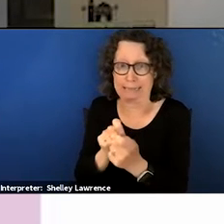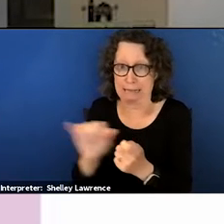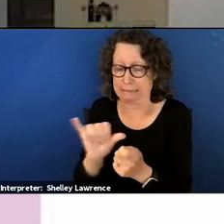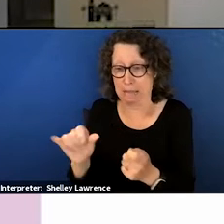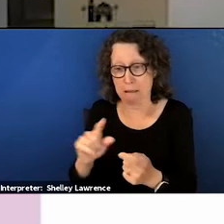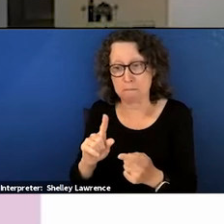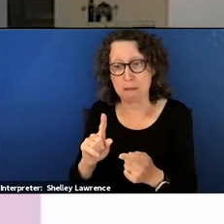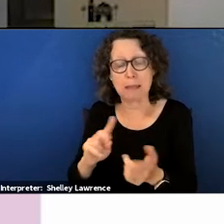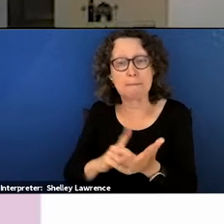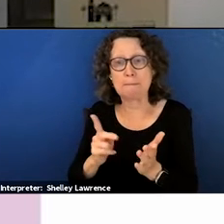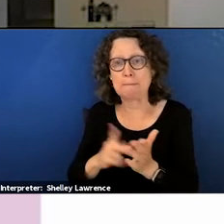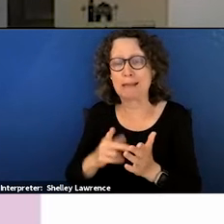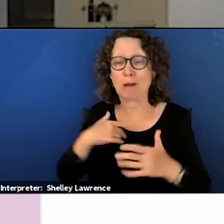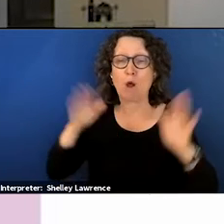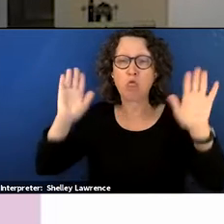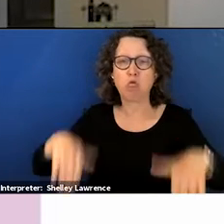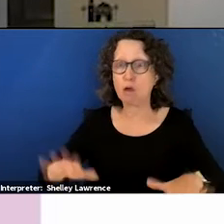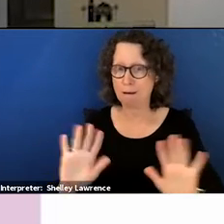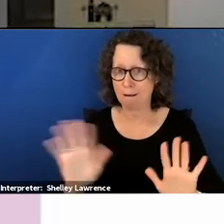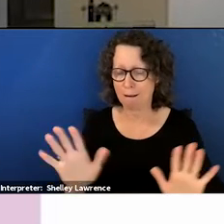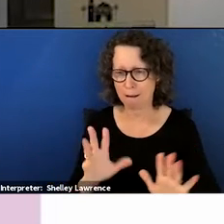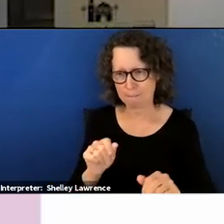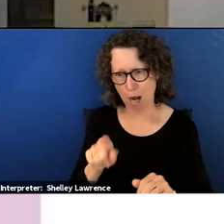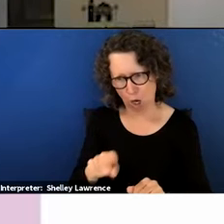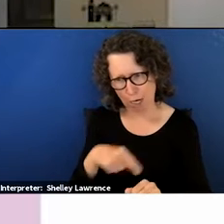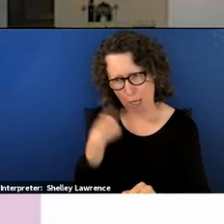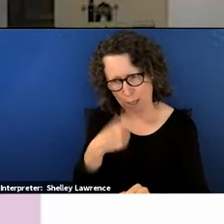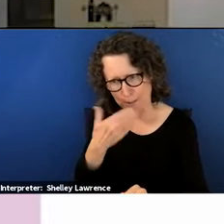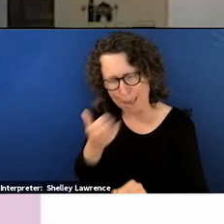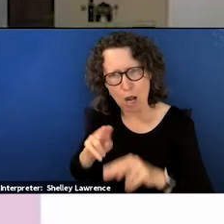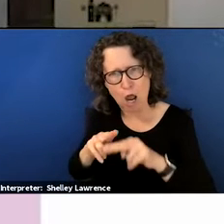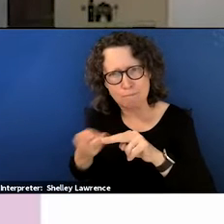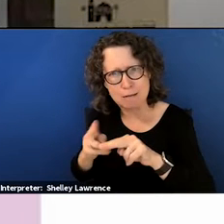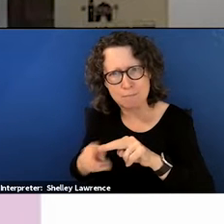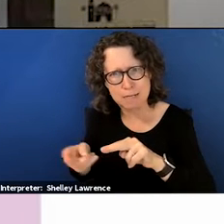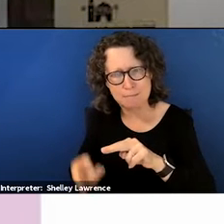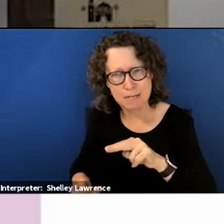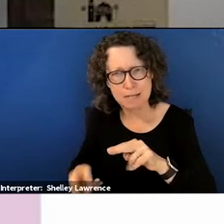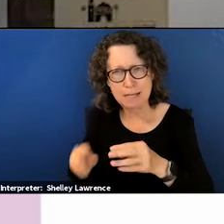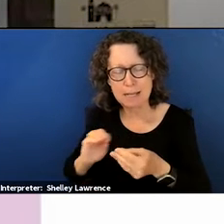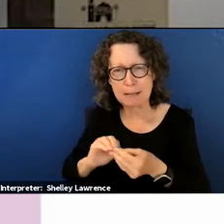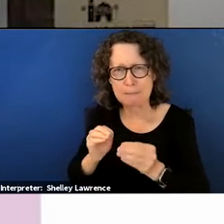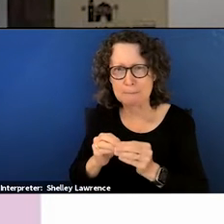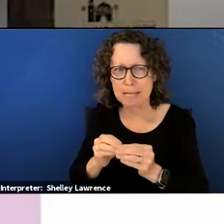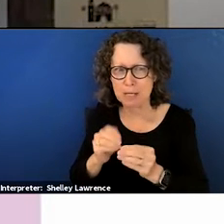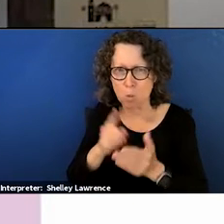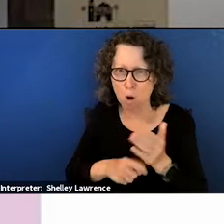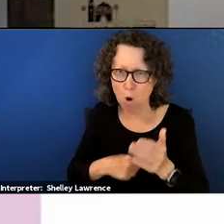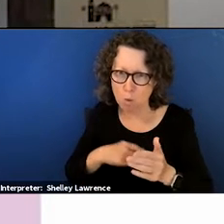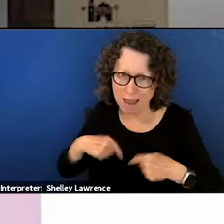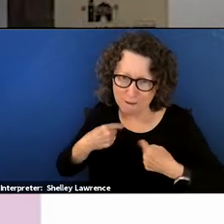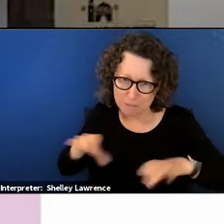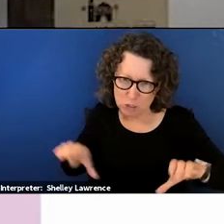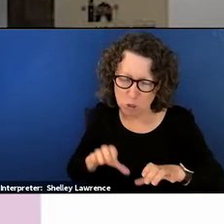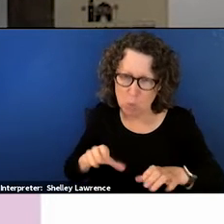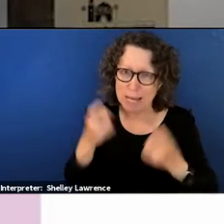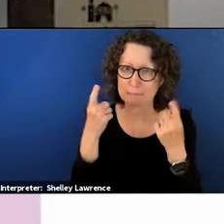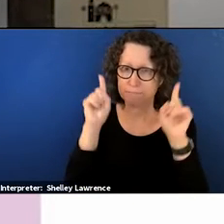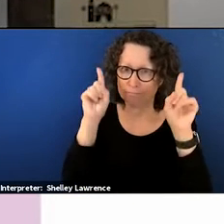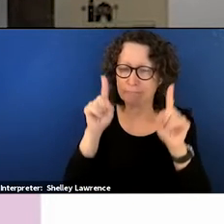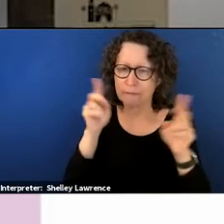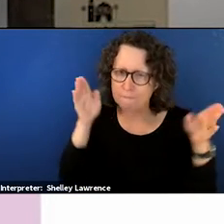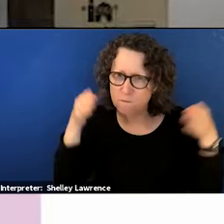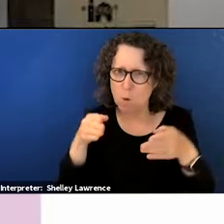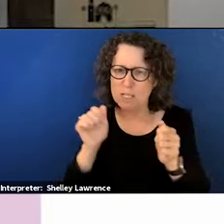no estamos en ese punto y no significa que nos hemos salido de eso, sino que hemos podido lograr